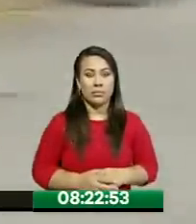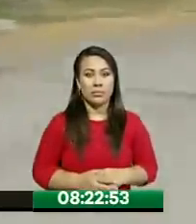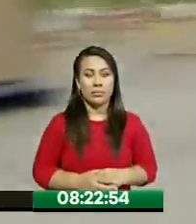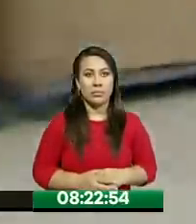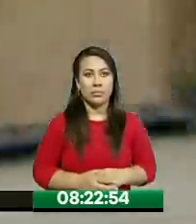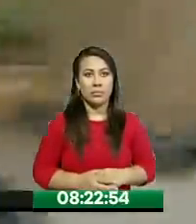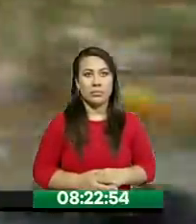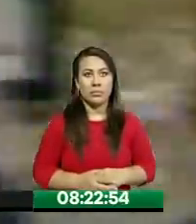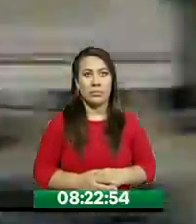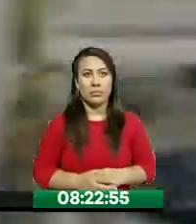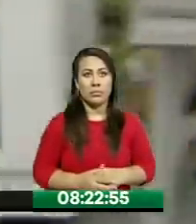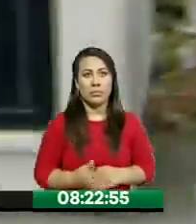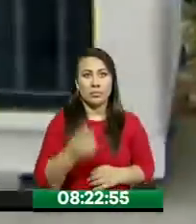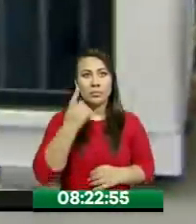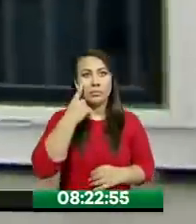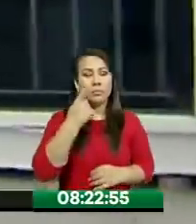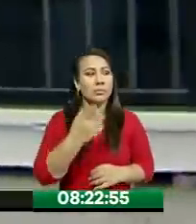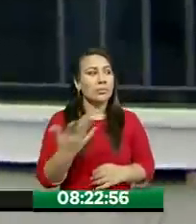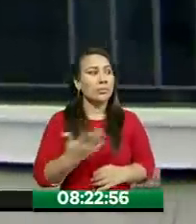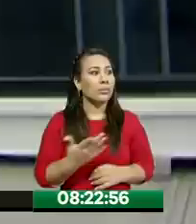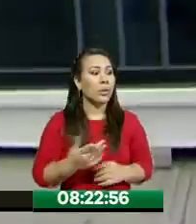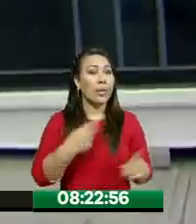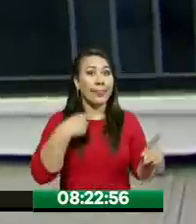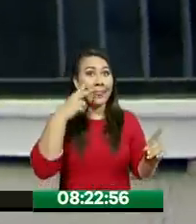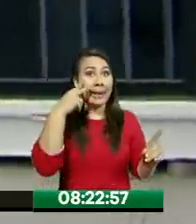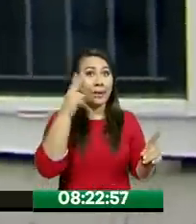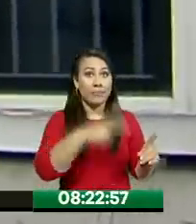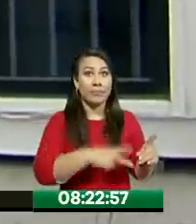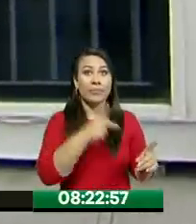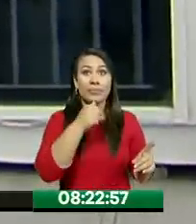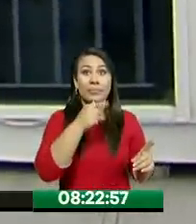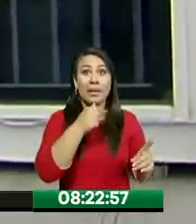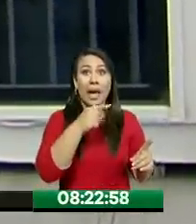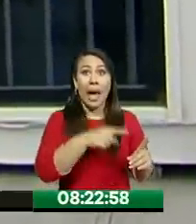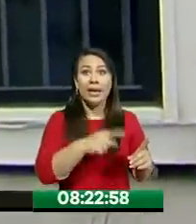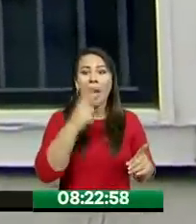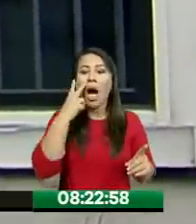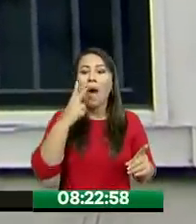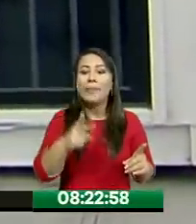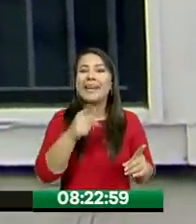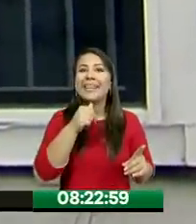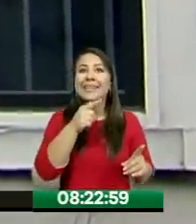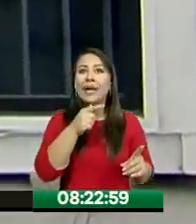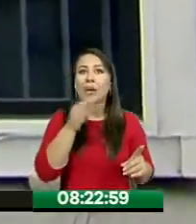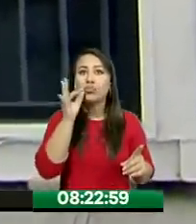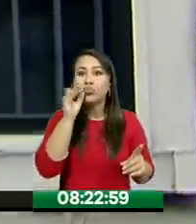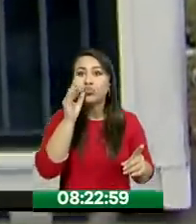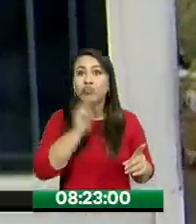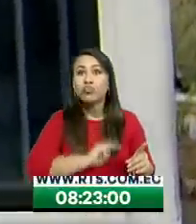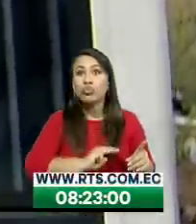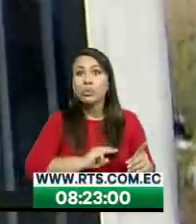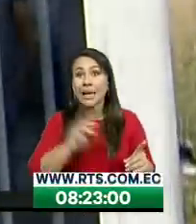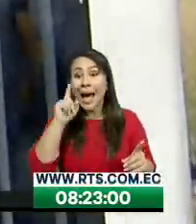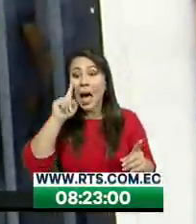pagar de 1 año a 3 años en reclusión, informó Carlos Julio